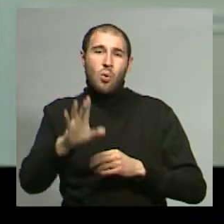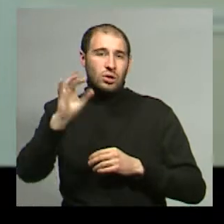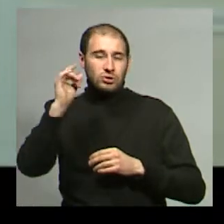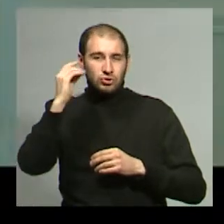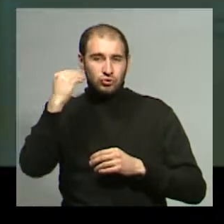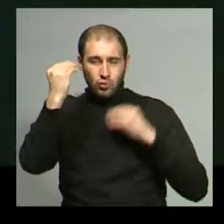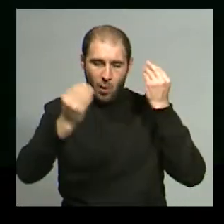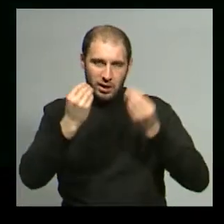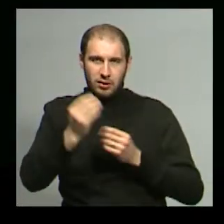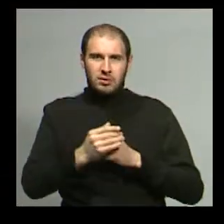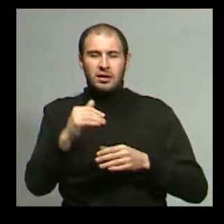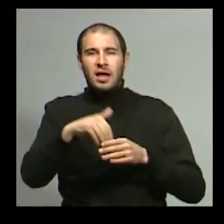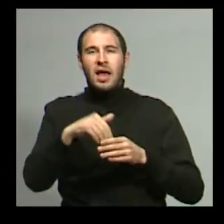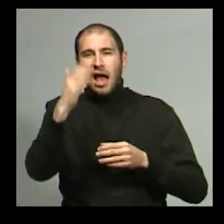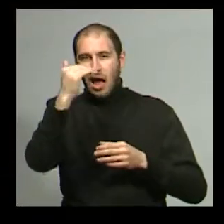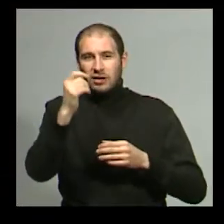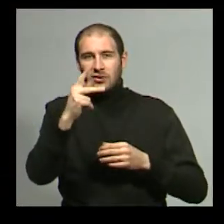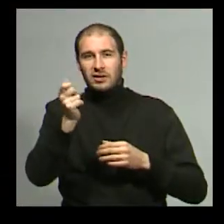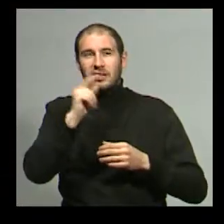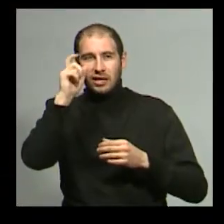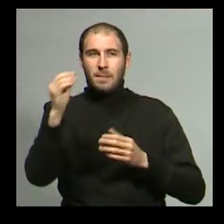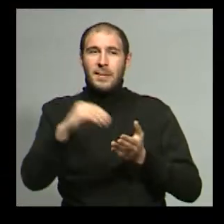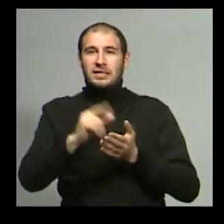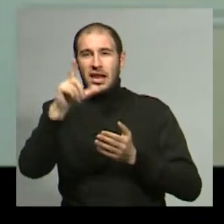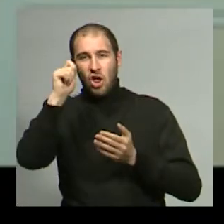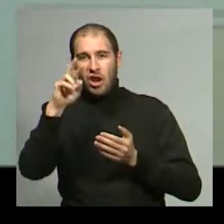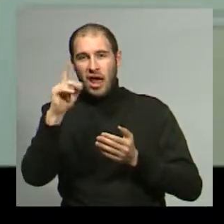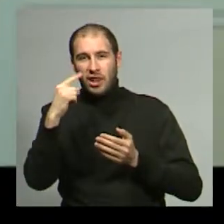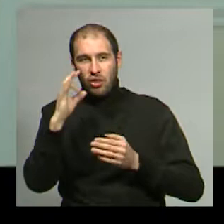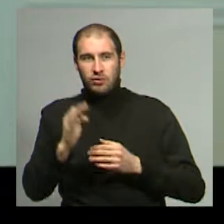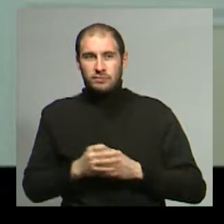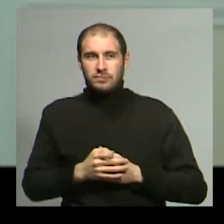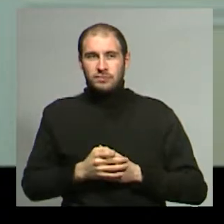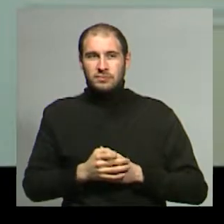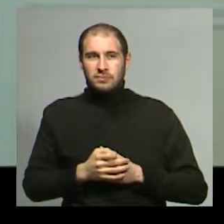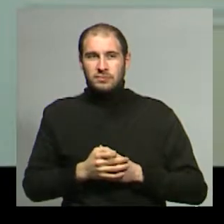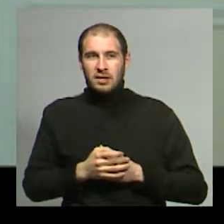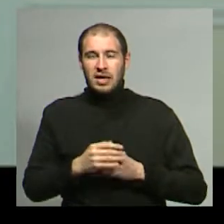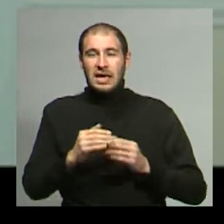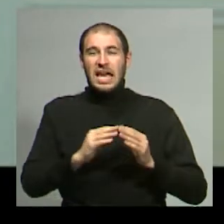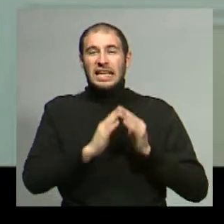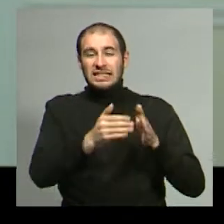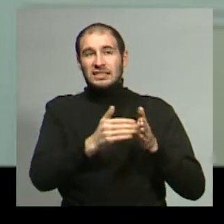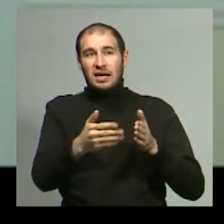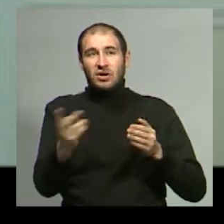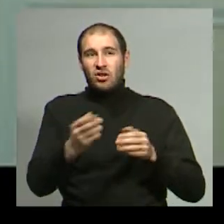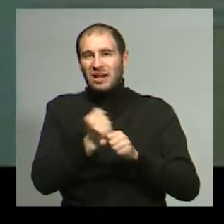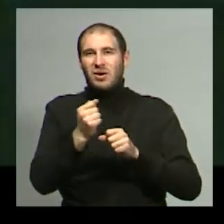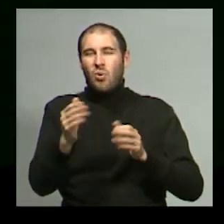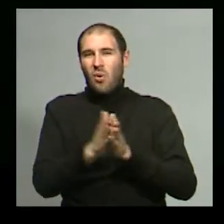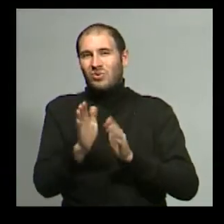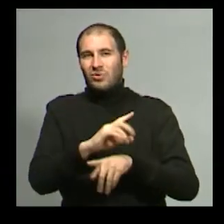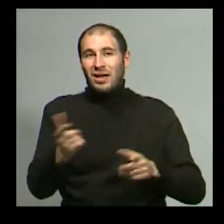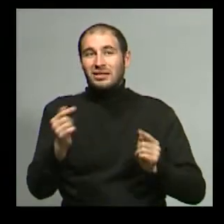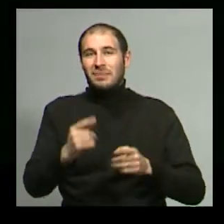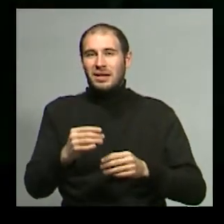Está protagonizada por Kate Winslet junto a Leonardo DiCaprio. Desde Titanic, que no trabajaban juntos y